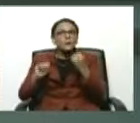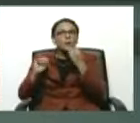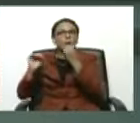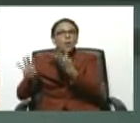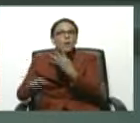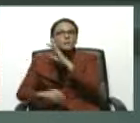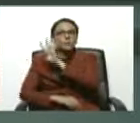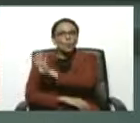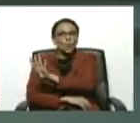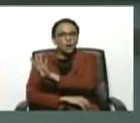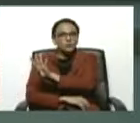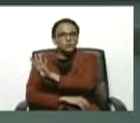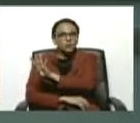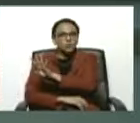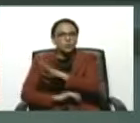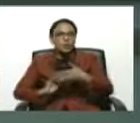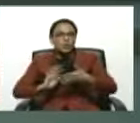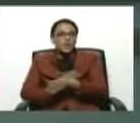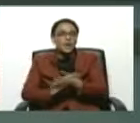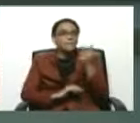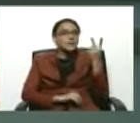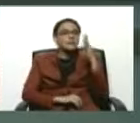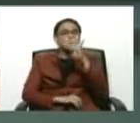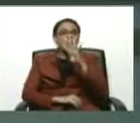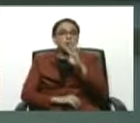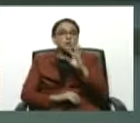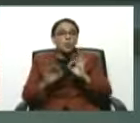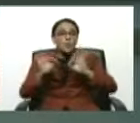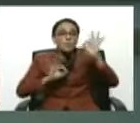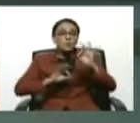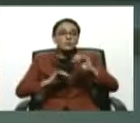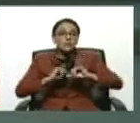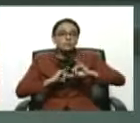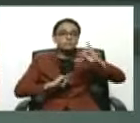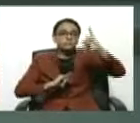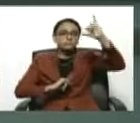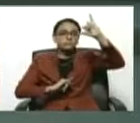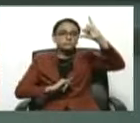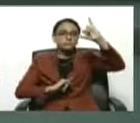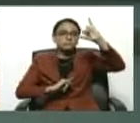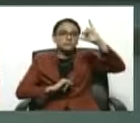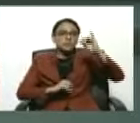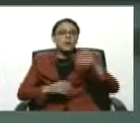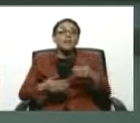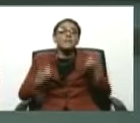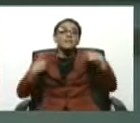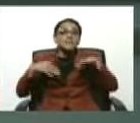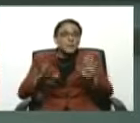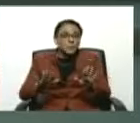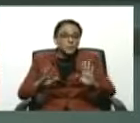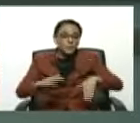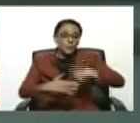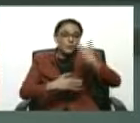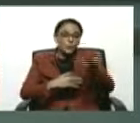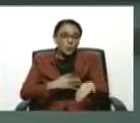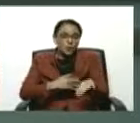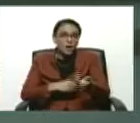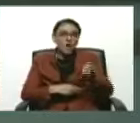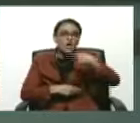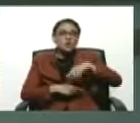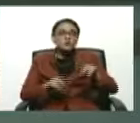94 que era del 24 por de inflación y después la inflación casi llegó a